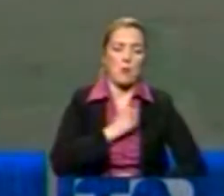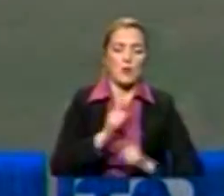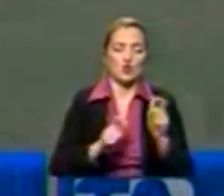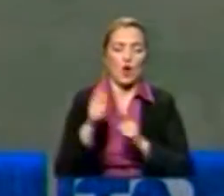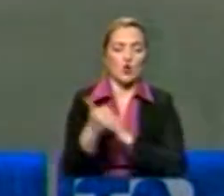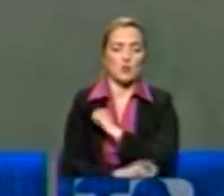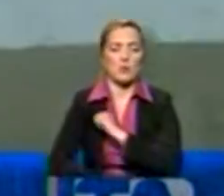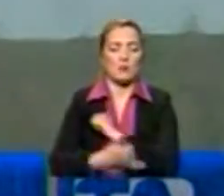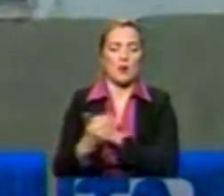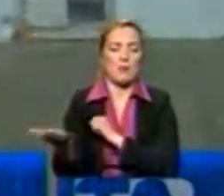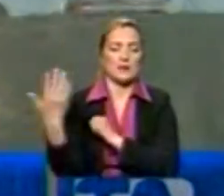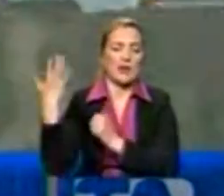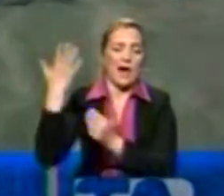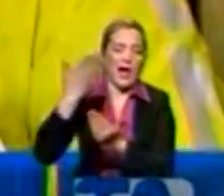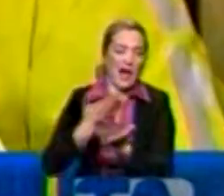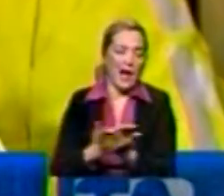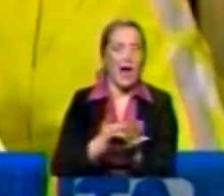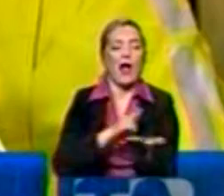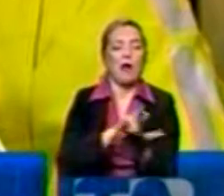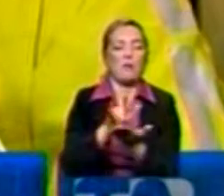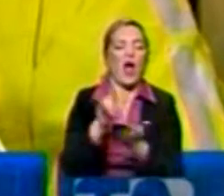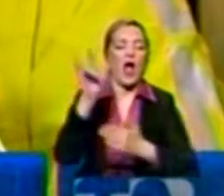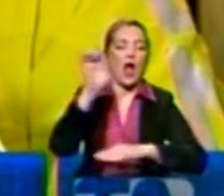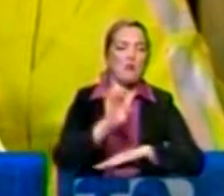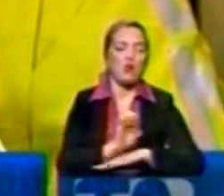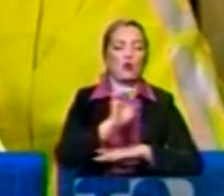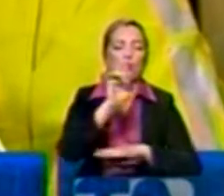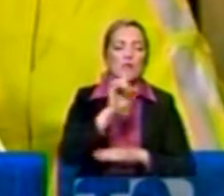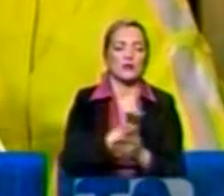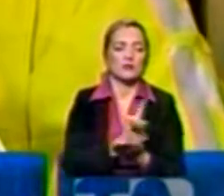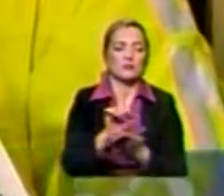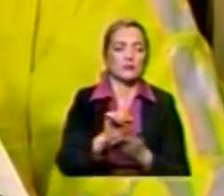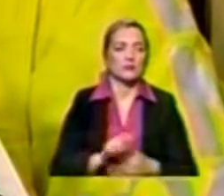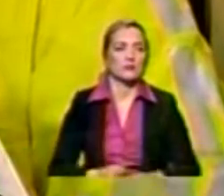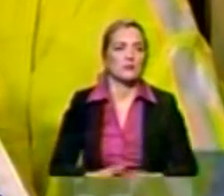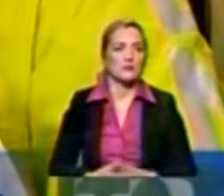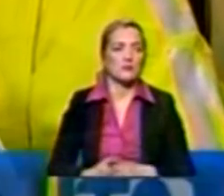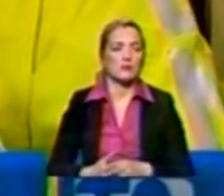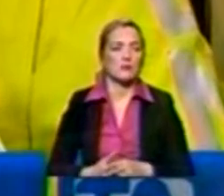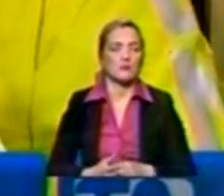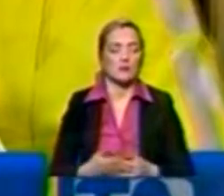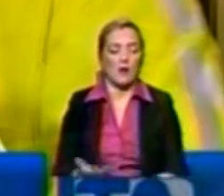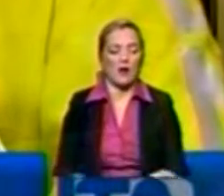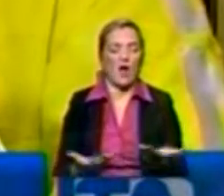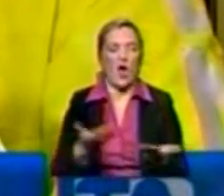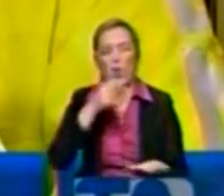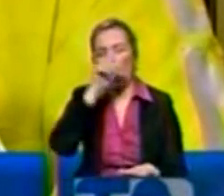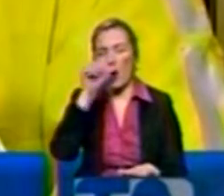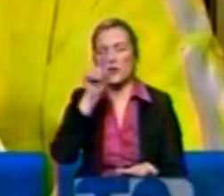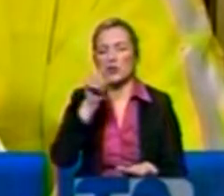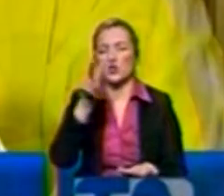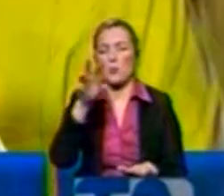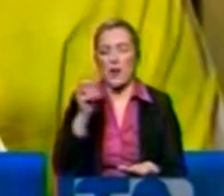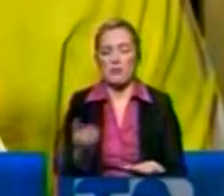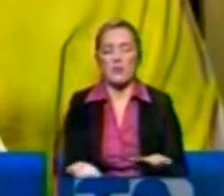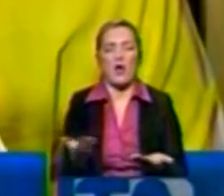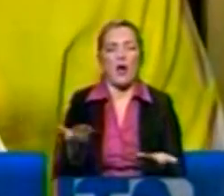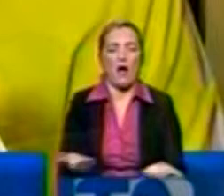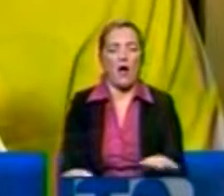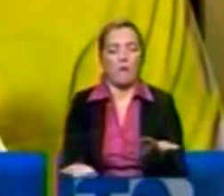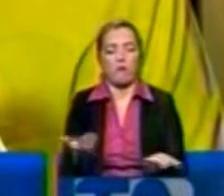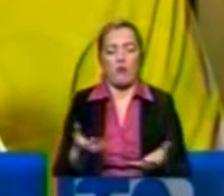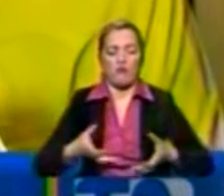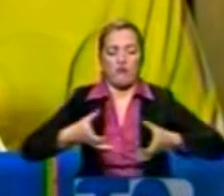que llegó hace una semana al país. Parte de los 120 gramos que se encontró tenía la forma, un paquete